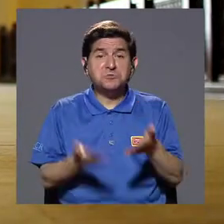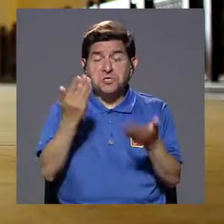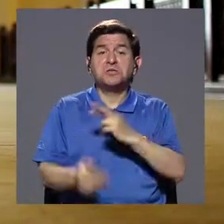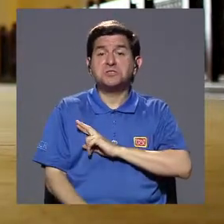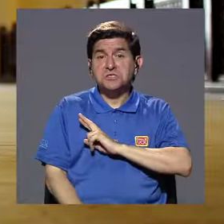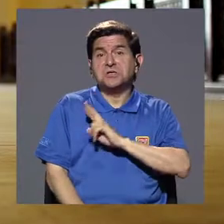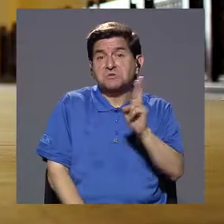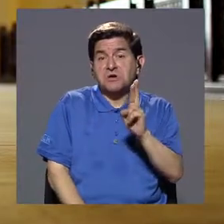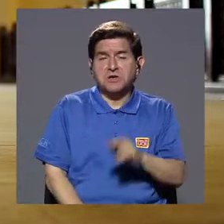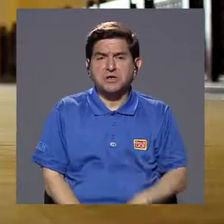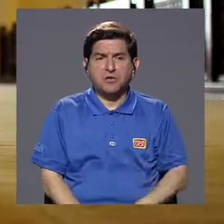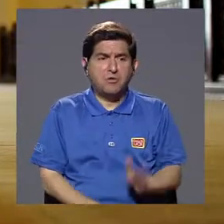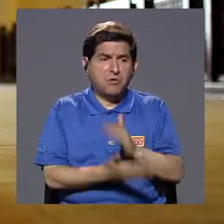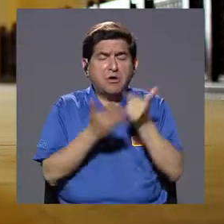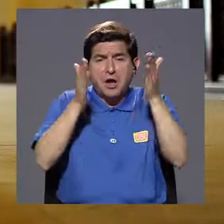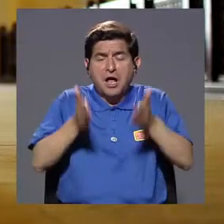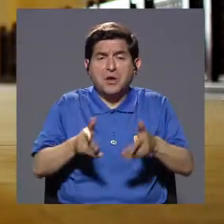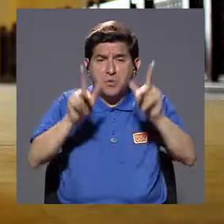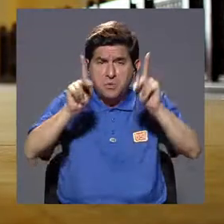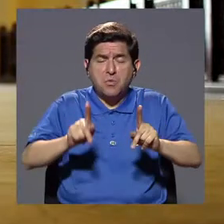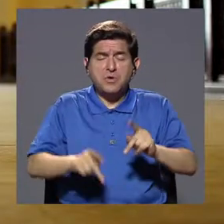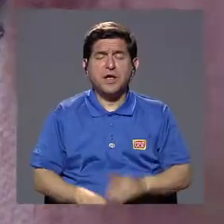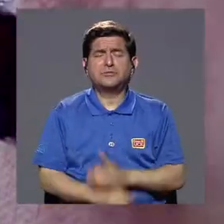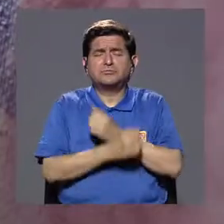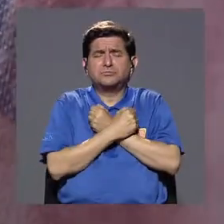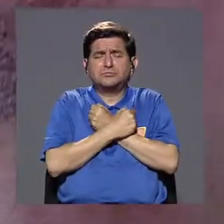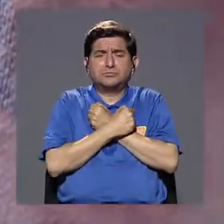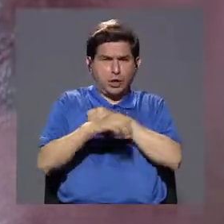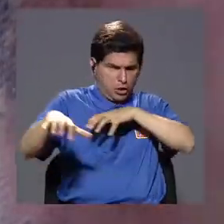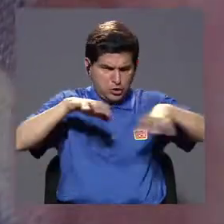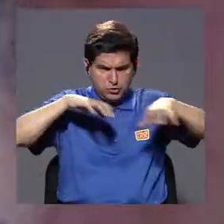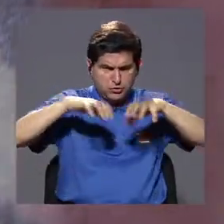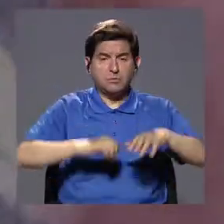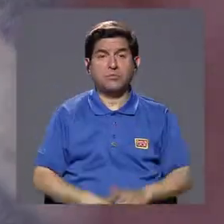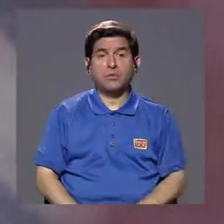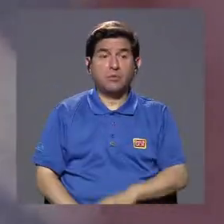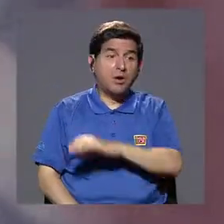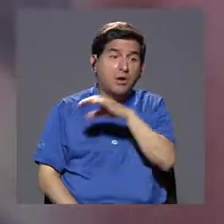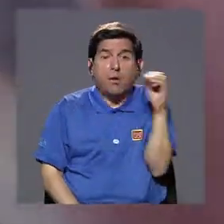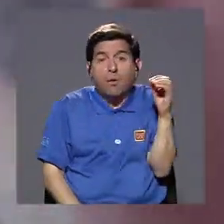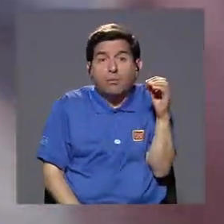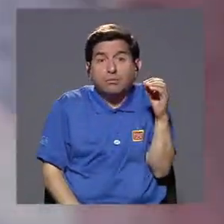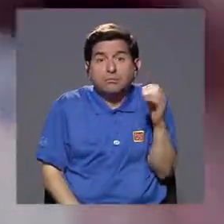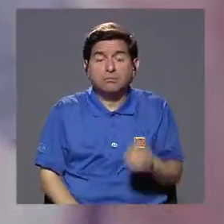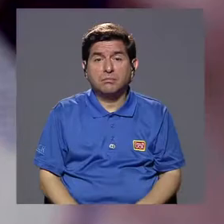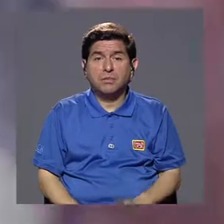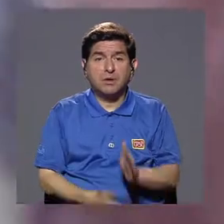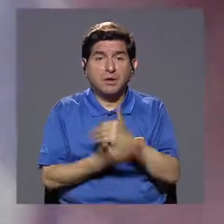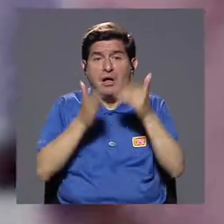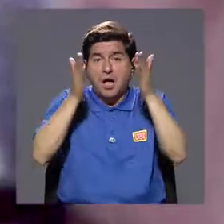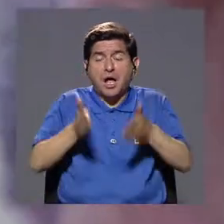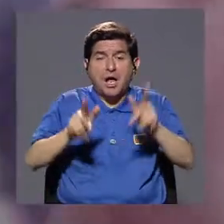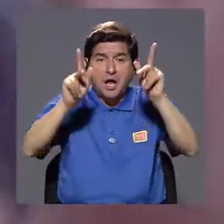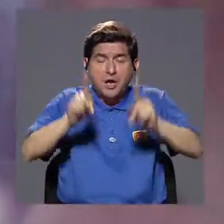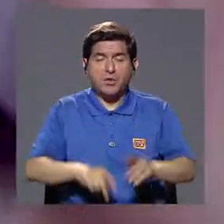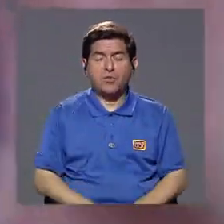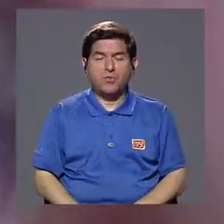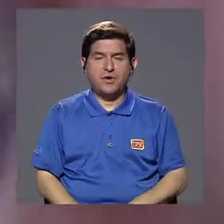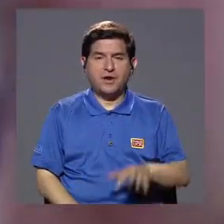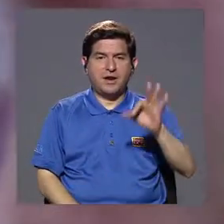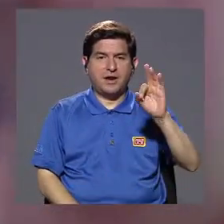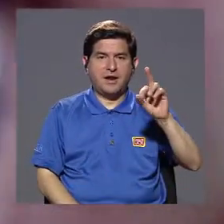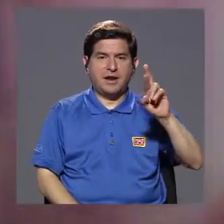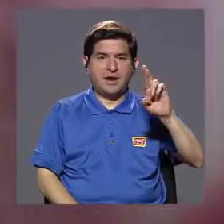que sí que algo de una religión a algunas personas les apasione y los haga moverse como puede qué alguna persona por ejemplo